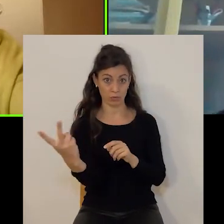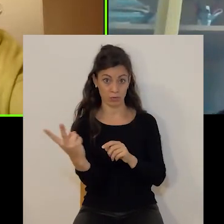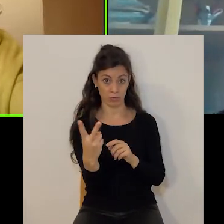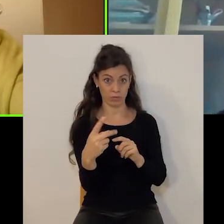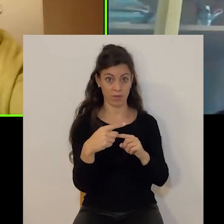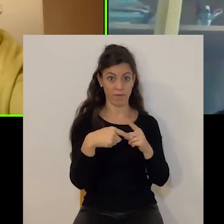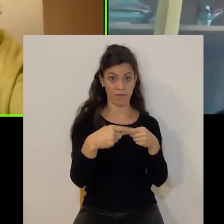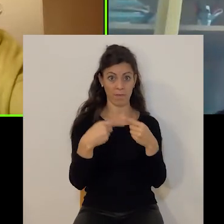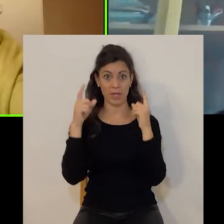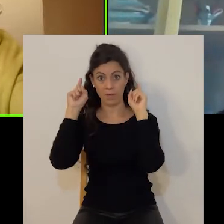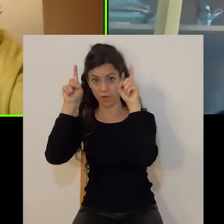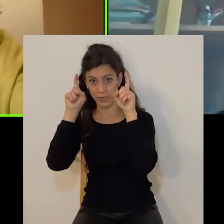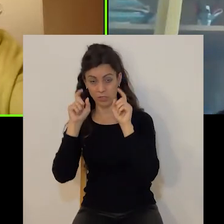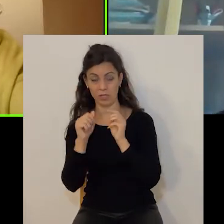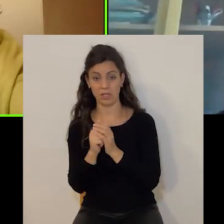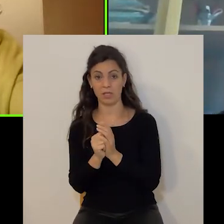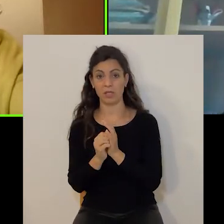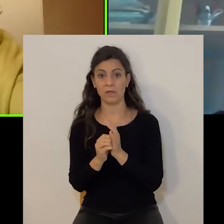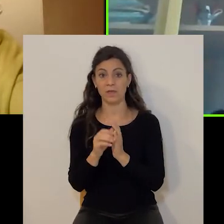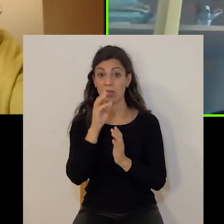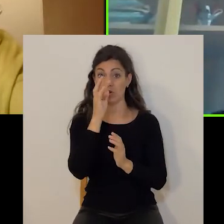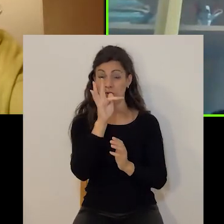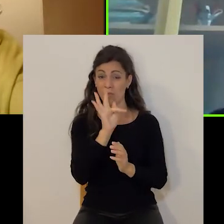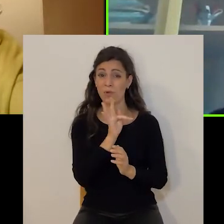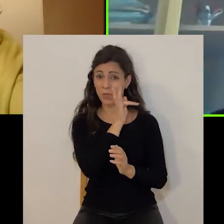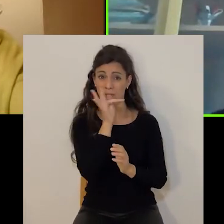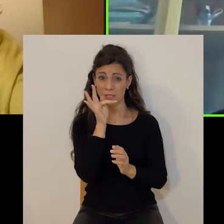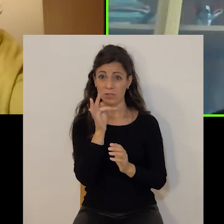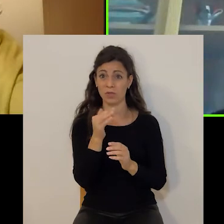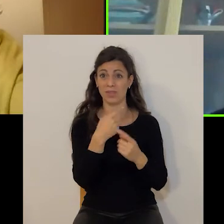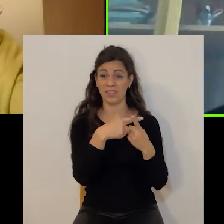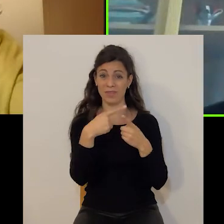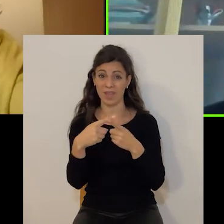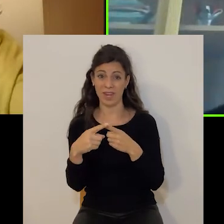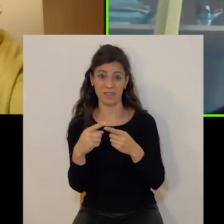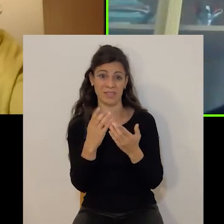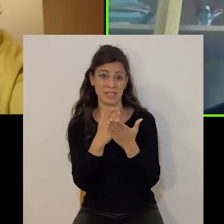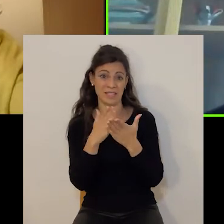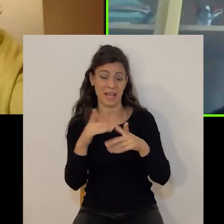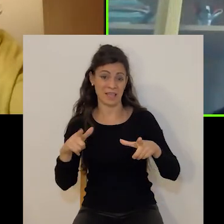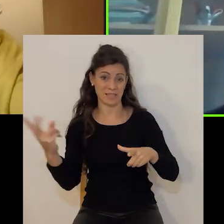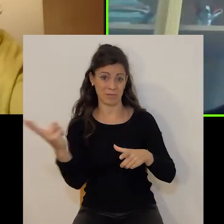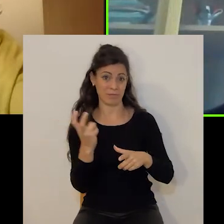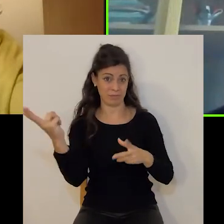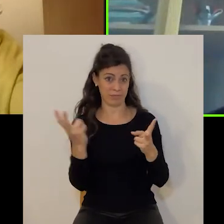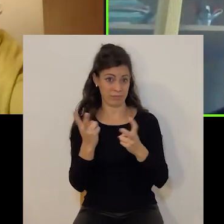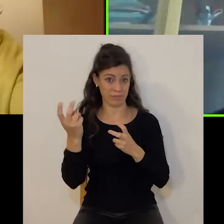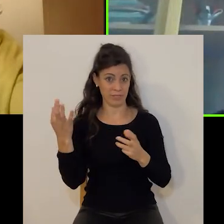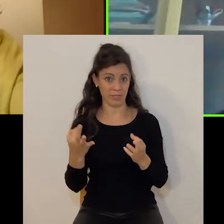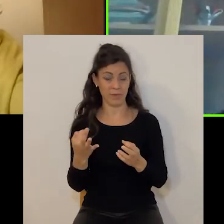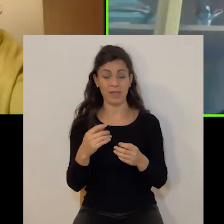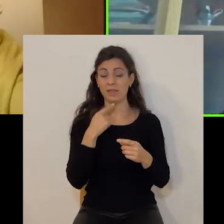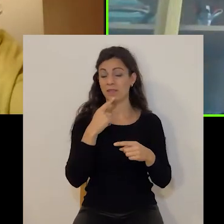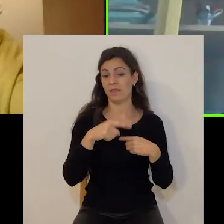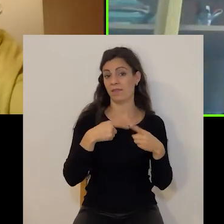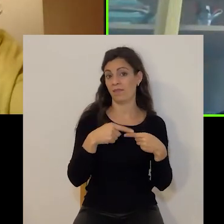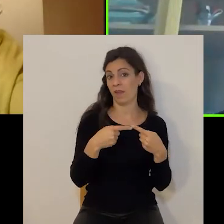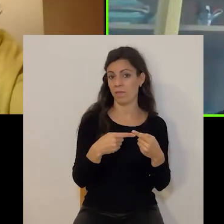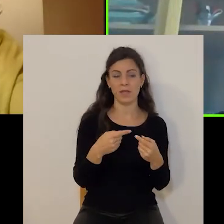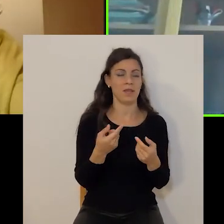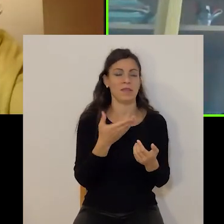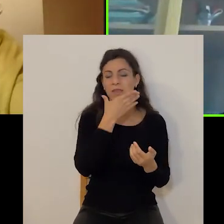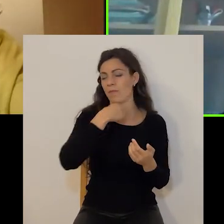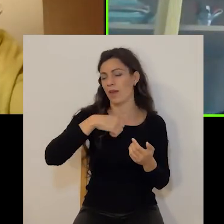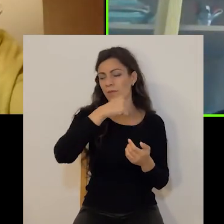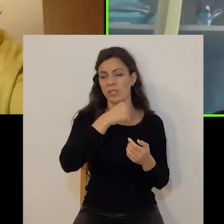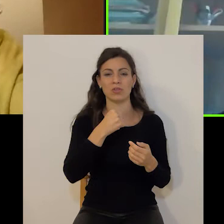un compromiso de que tienen que venir a diferentes sesiones. Bueno, la familia es impresionante porque siempre hay gente muy activa